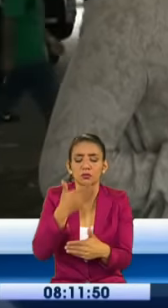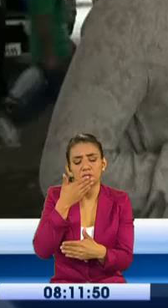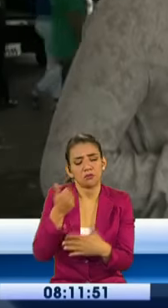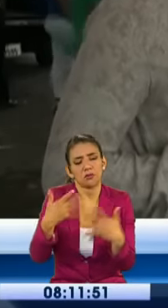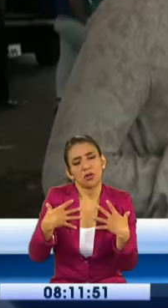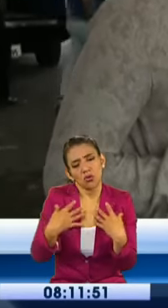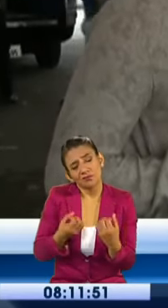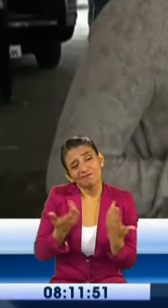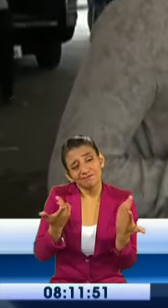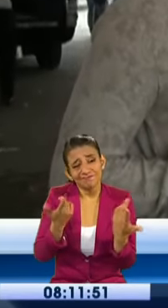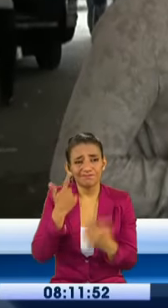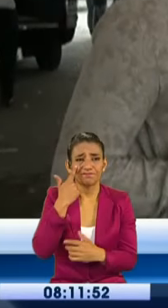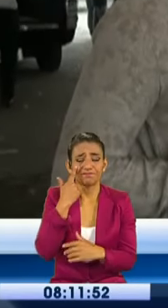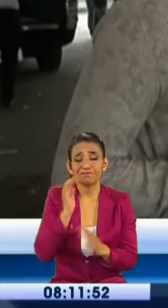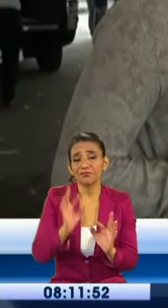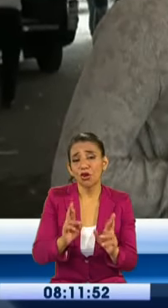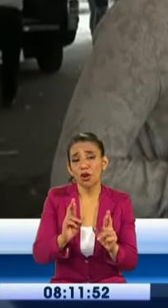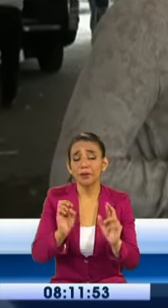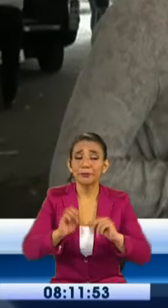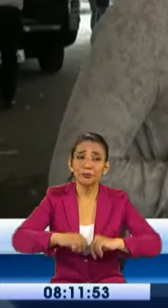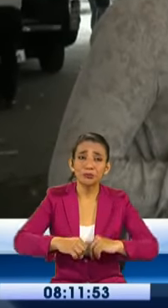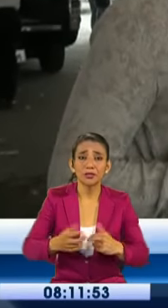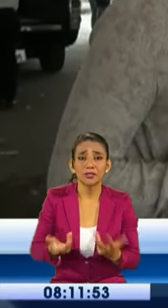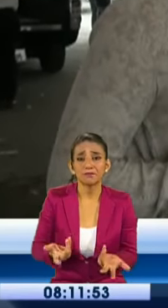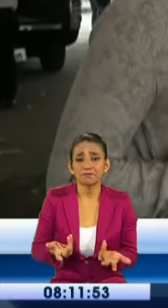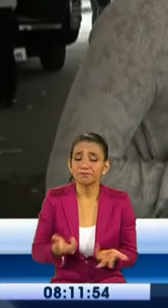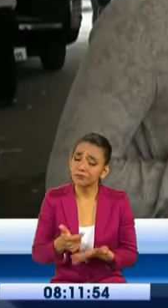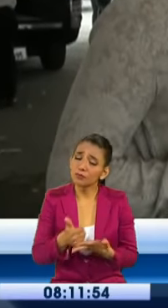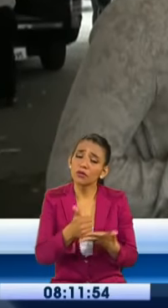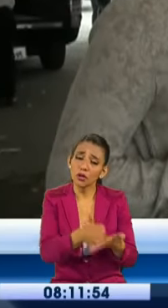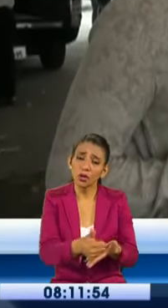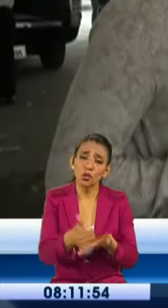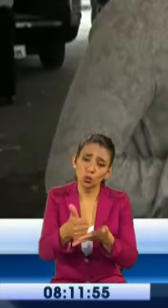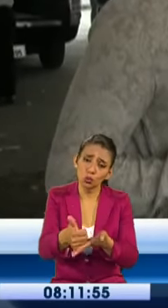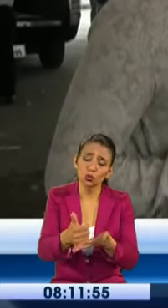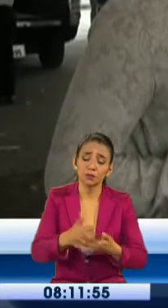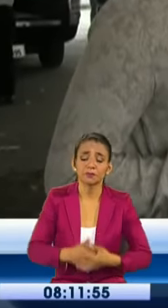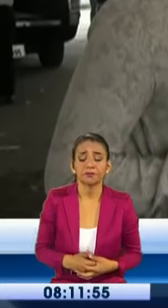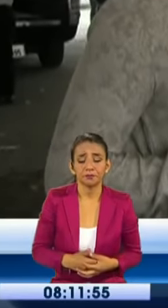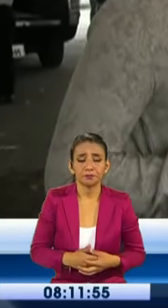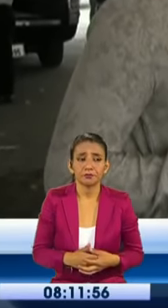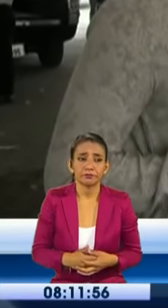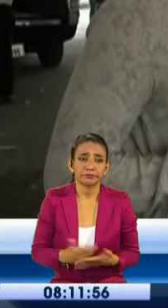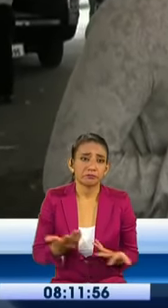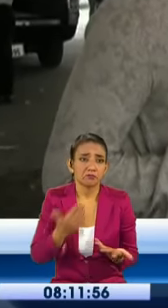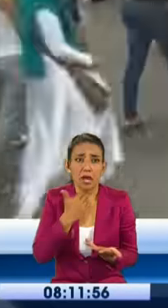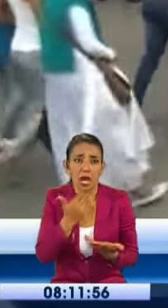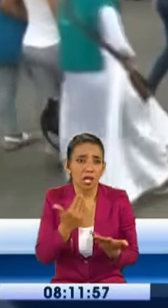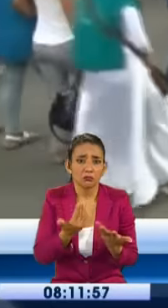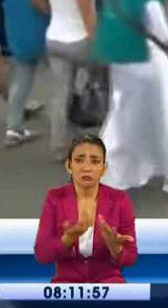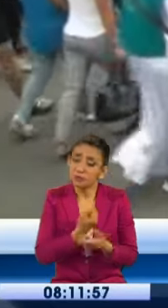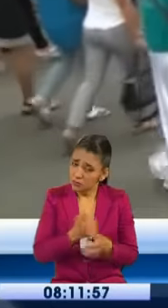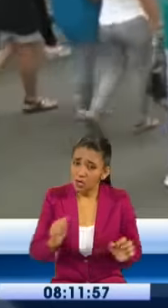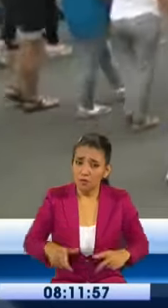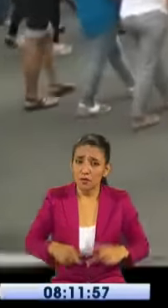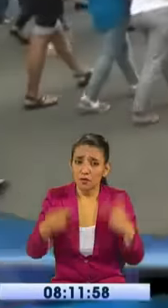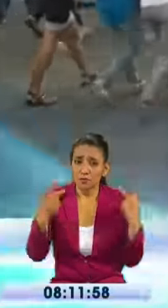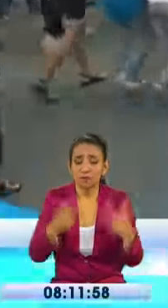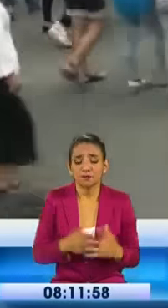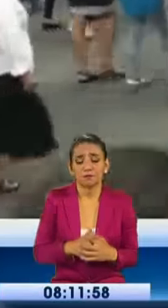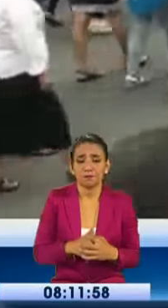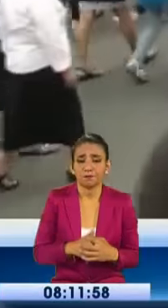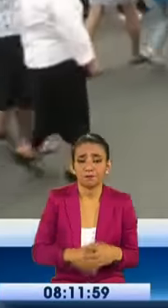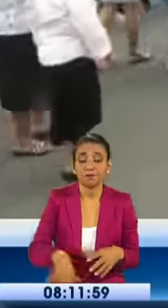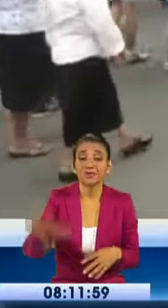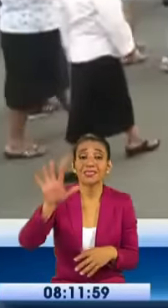Esperemos que traten de ayudarlos para que no fracasen. Así, los cinco